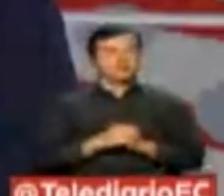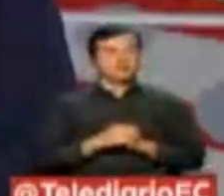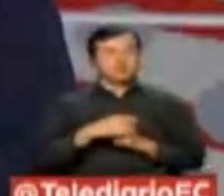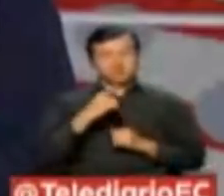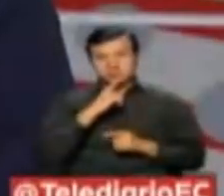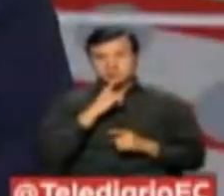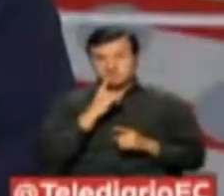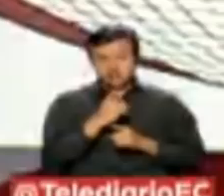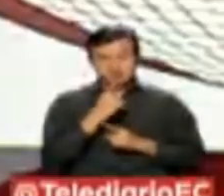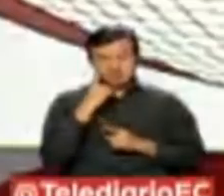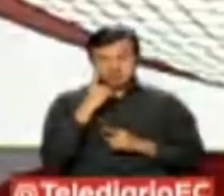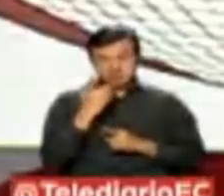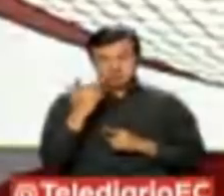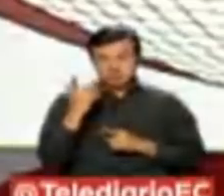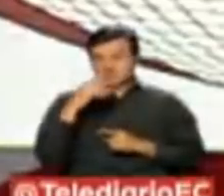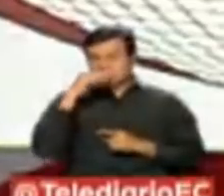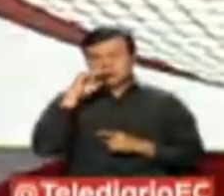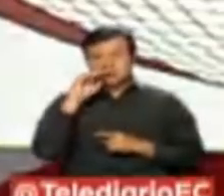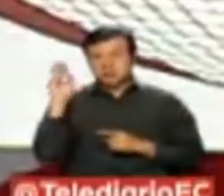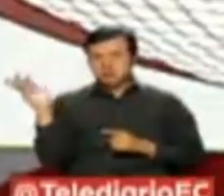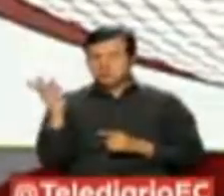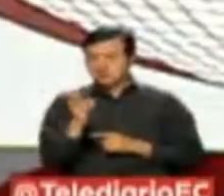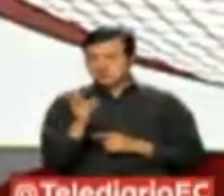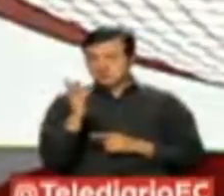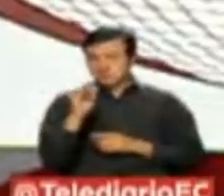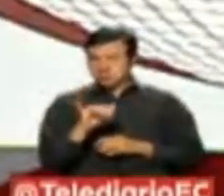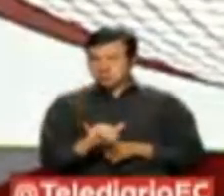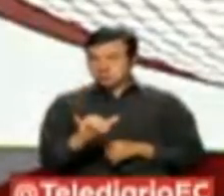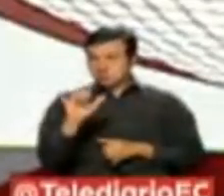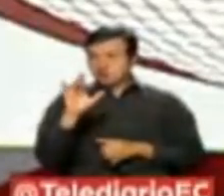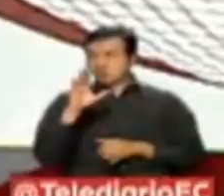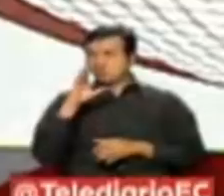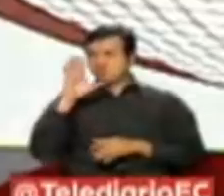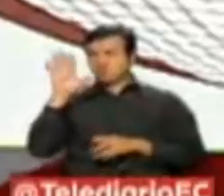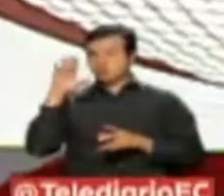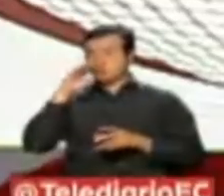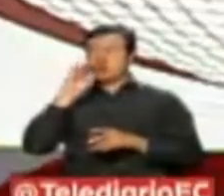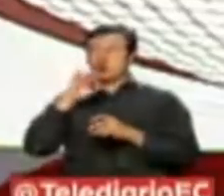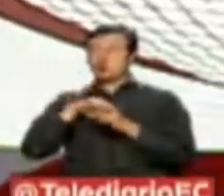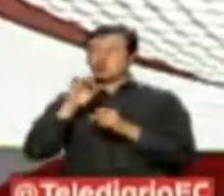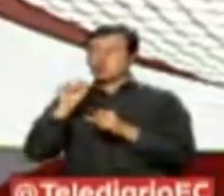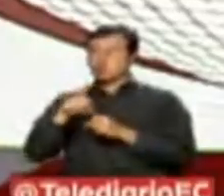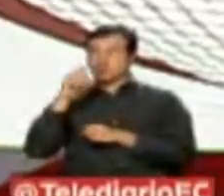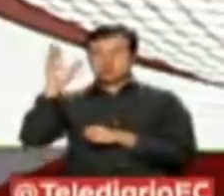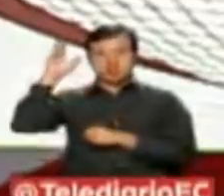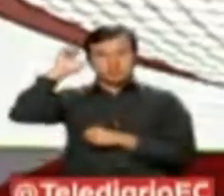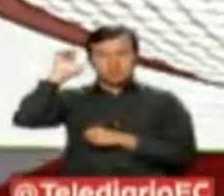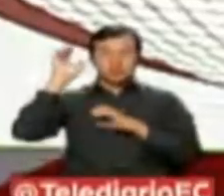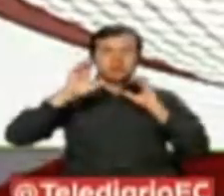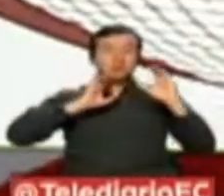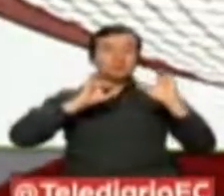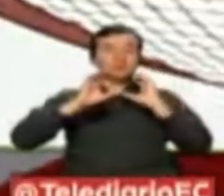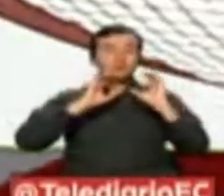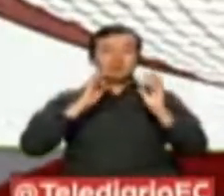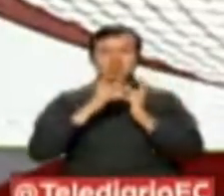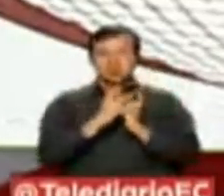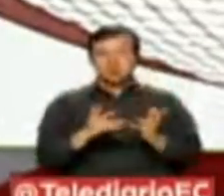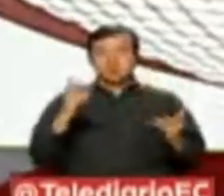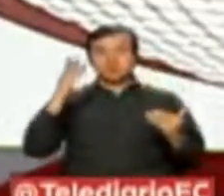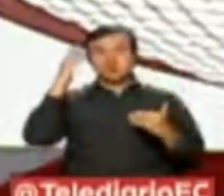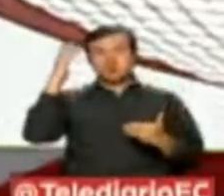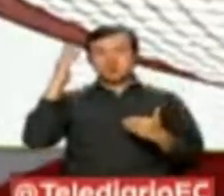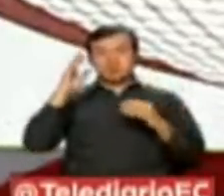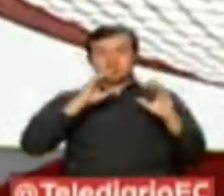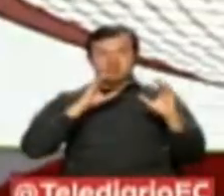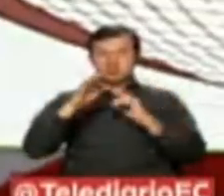del endoso claro esa es la gran cuestión y tiene que ver mucho con el modo en el que va administran la comunicación política y la